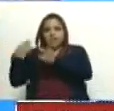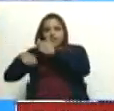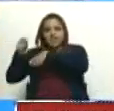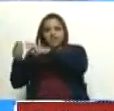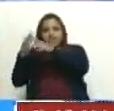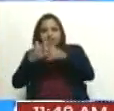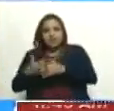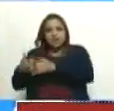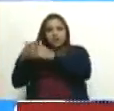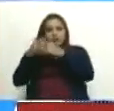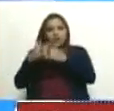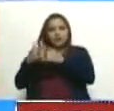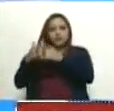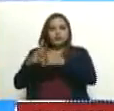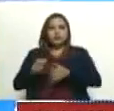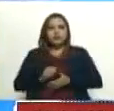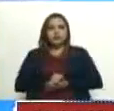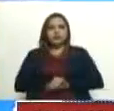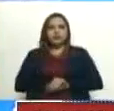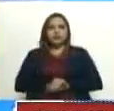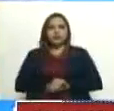que lo exportamos a Estados Unidos,